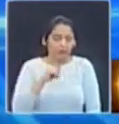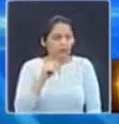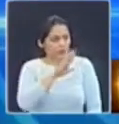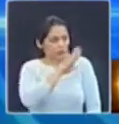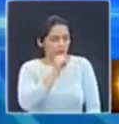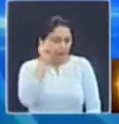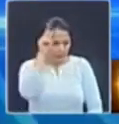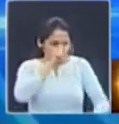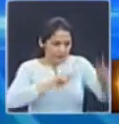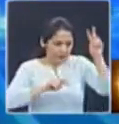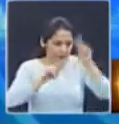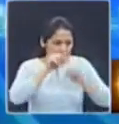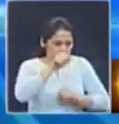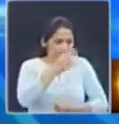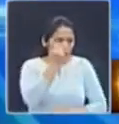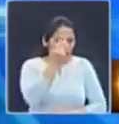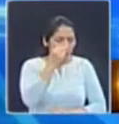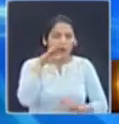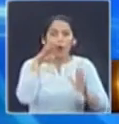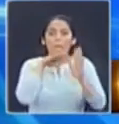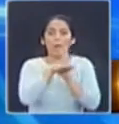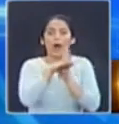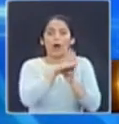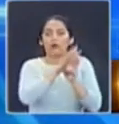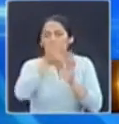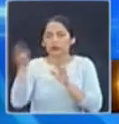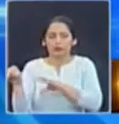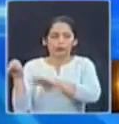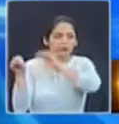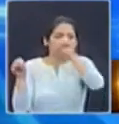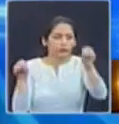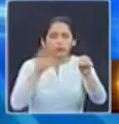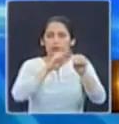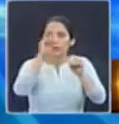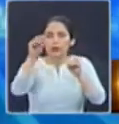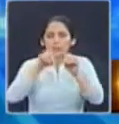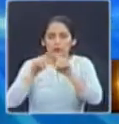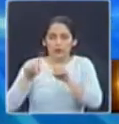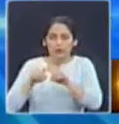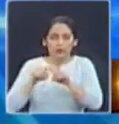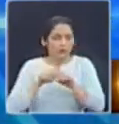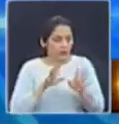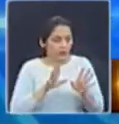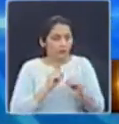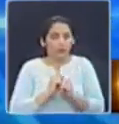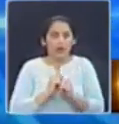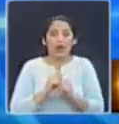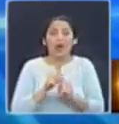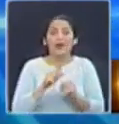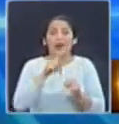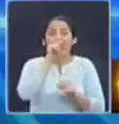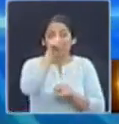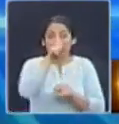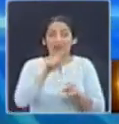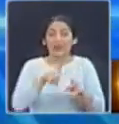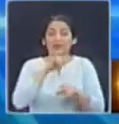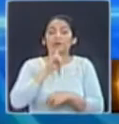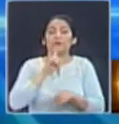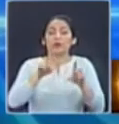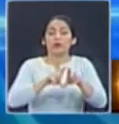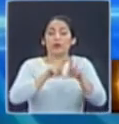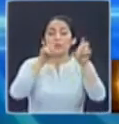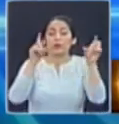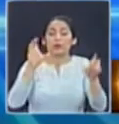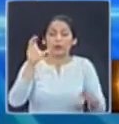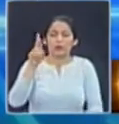o de depósito o transferencias, para que verifique Kroll. Kroll es una empresa inmensamente grande en los Estados Unidos, la más grande, que